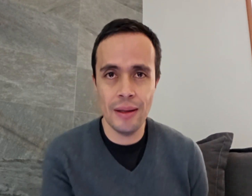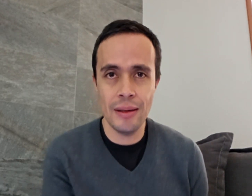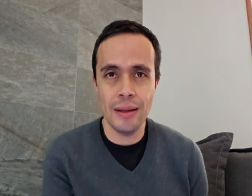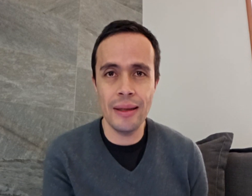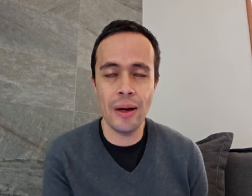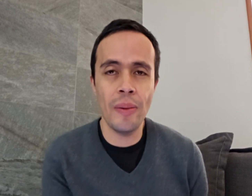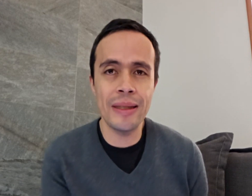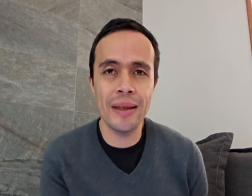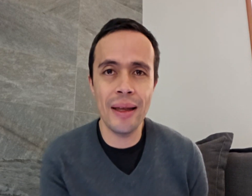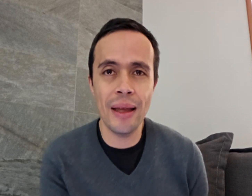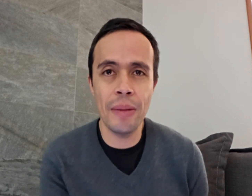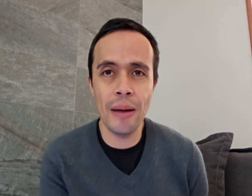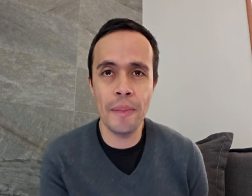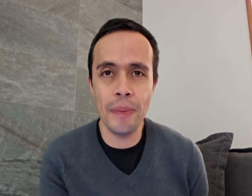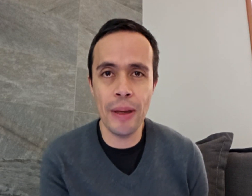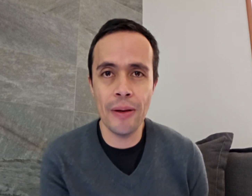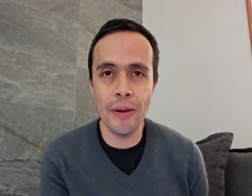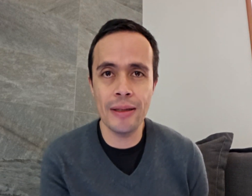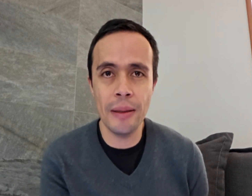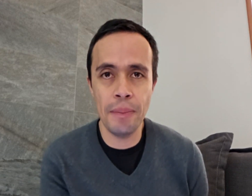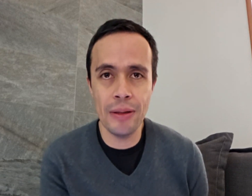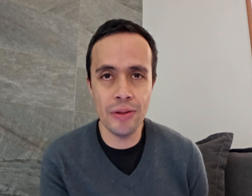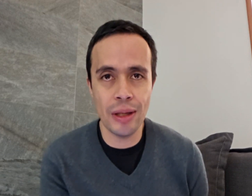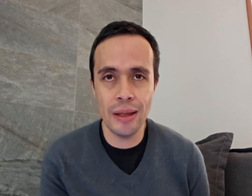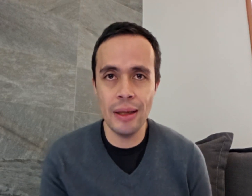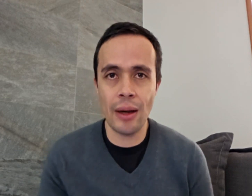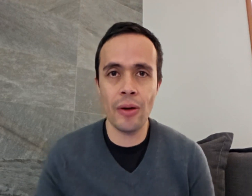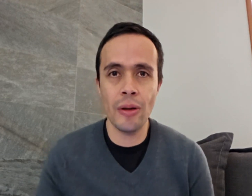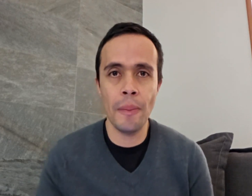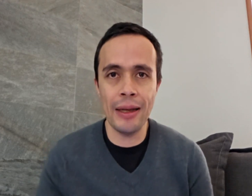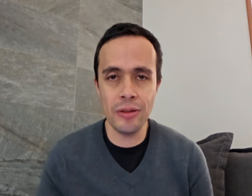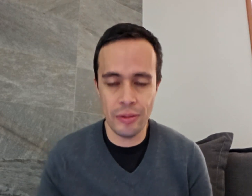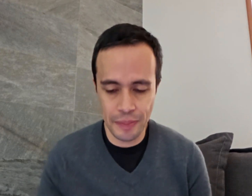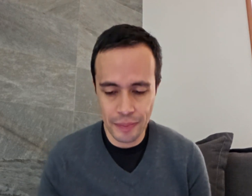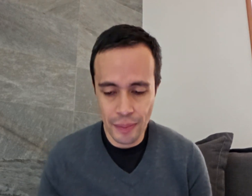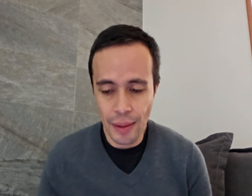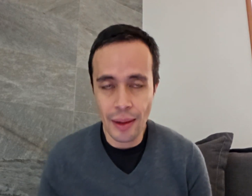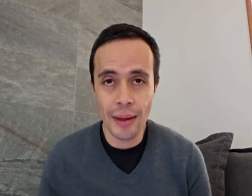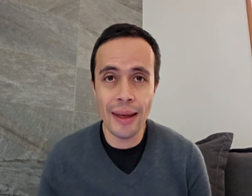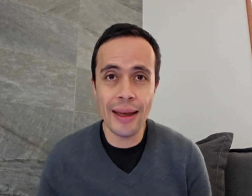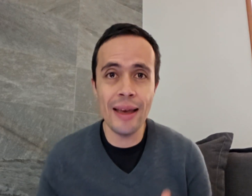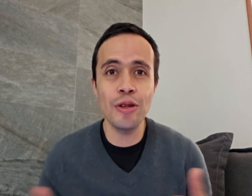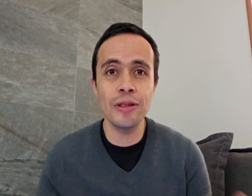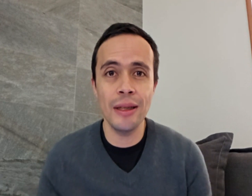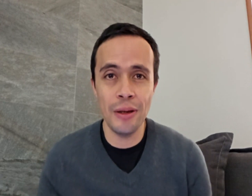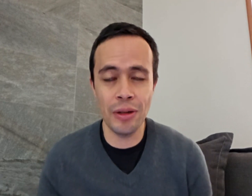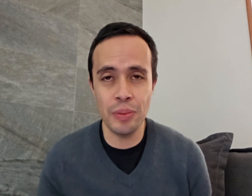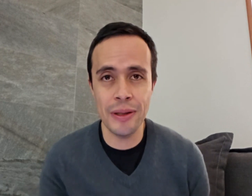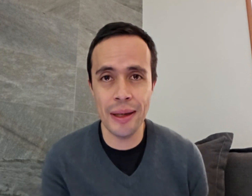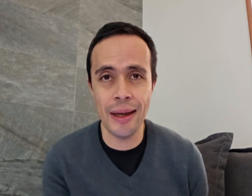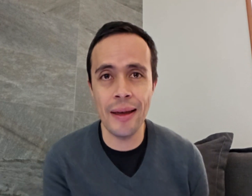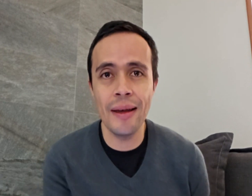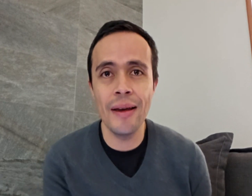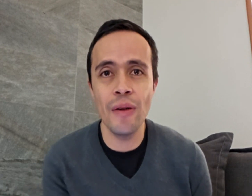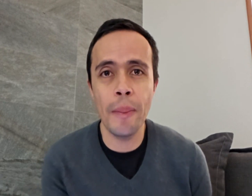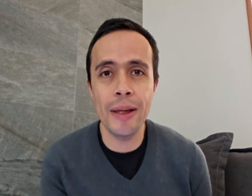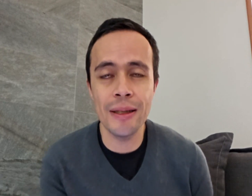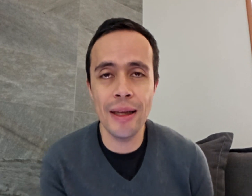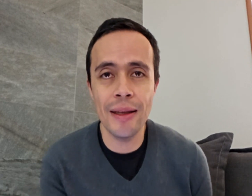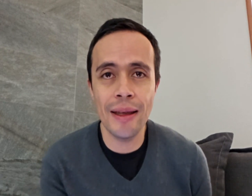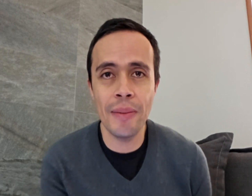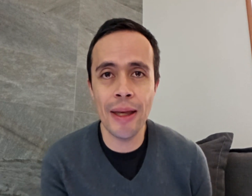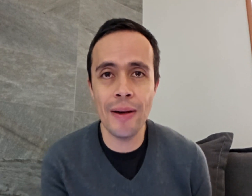Banamex, le entregó más de 30,000 millones de pesos, así en el corto plazo. ¿Y qué hizo Zedillo después de que